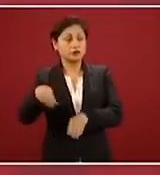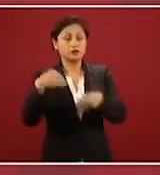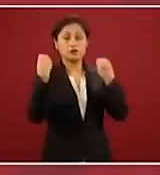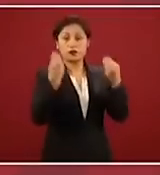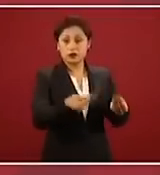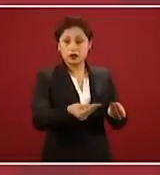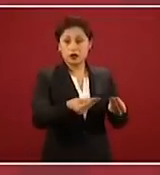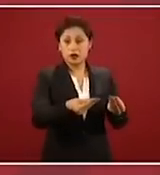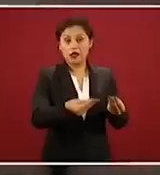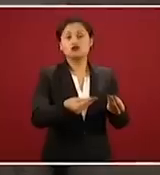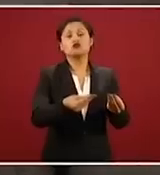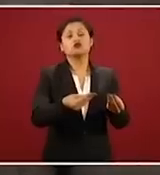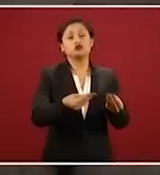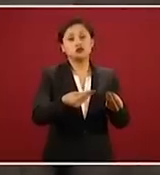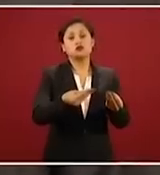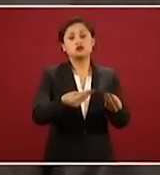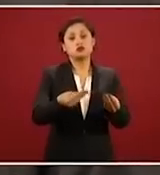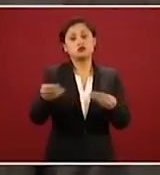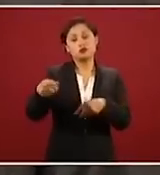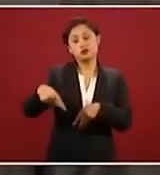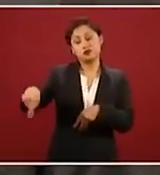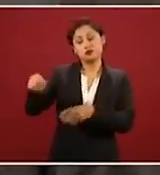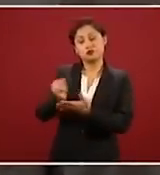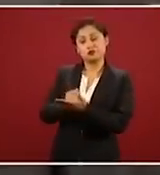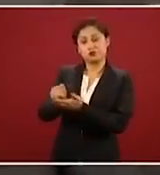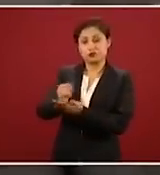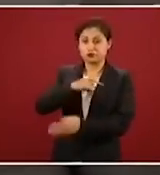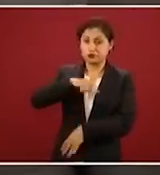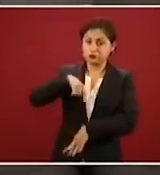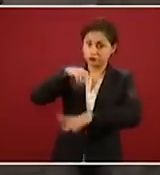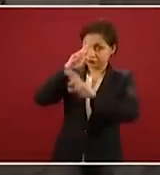es una decisión que nosotros respetamos,